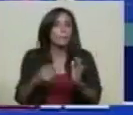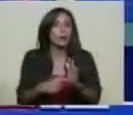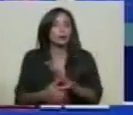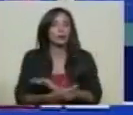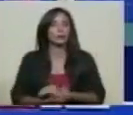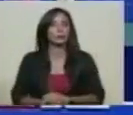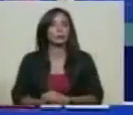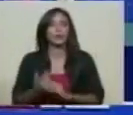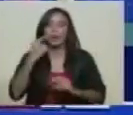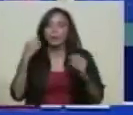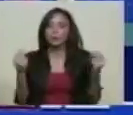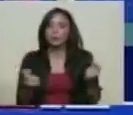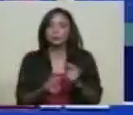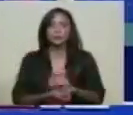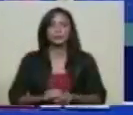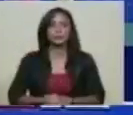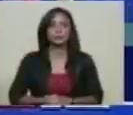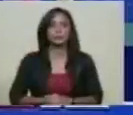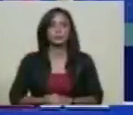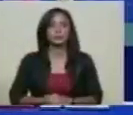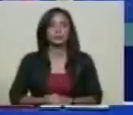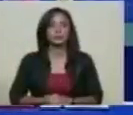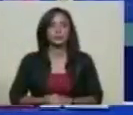garantizar el poder popular,